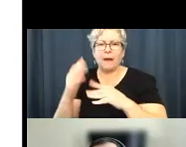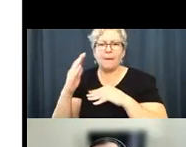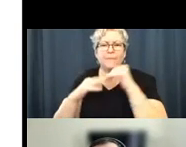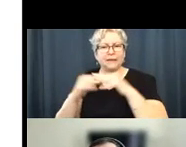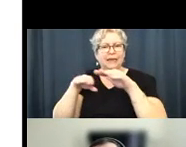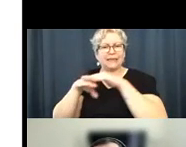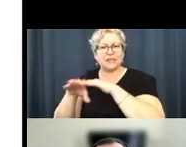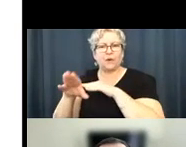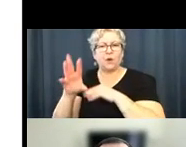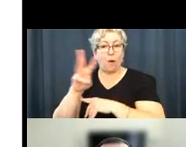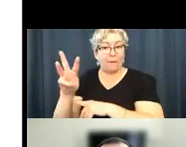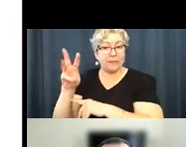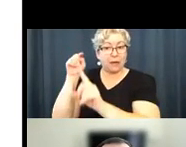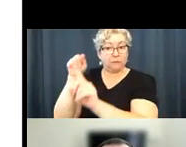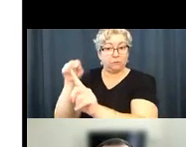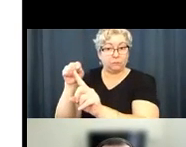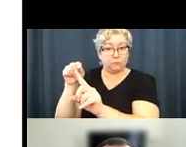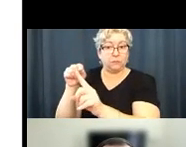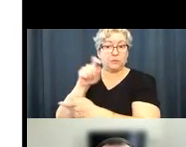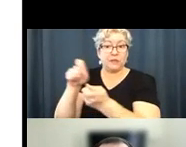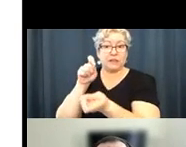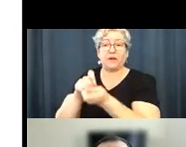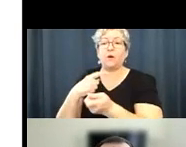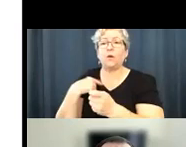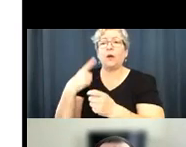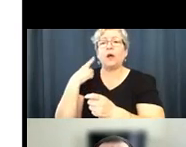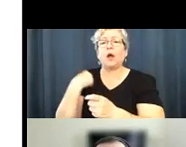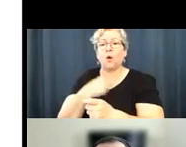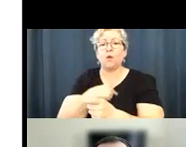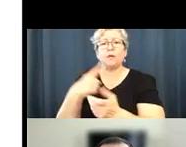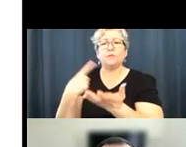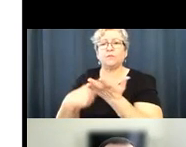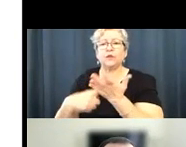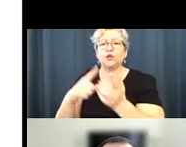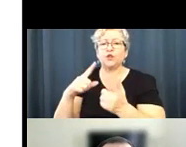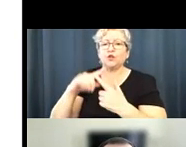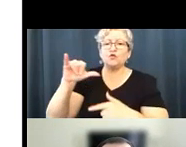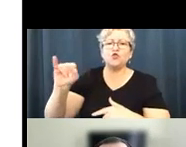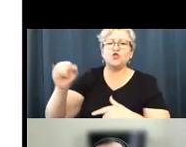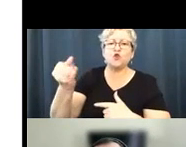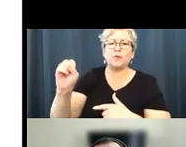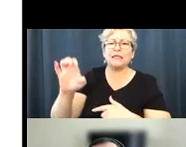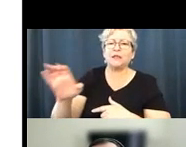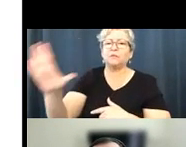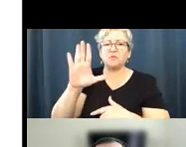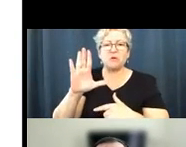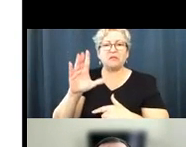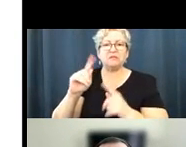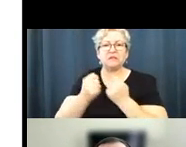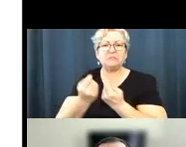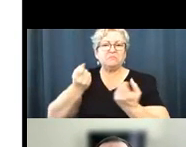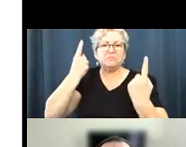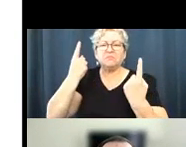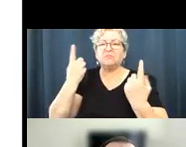vamos a empezar a ser prácticos de cómo puede construir un website accesible. Y hablamos con Josh y algunas de las personas